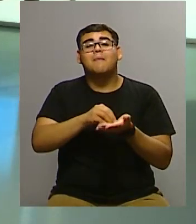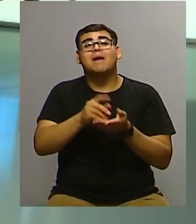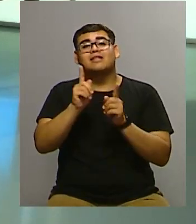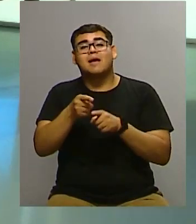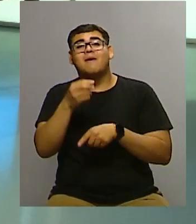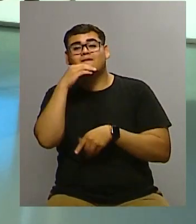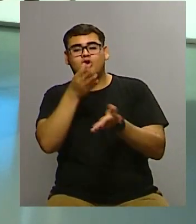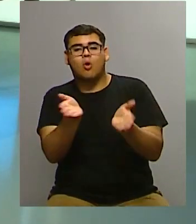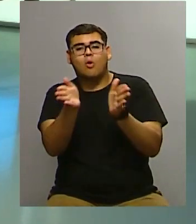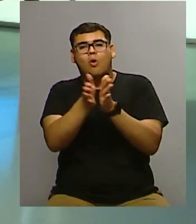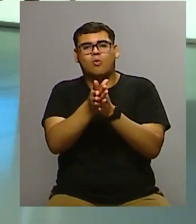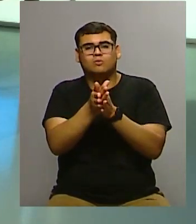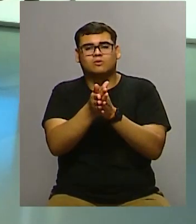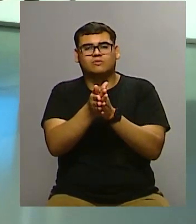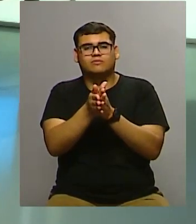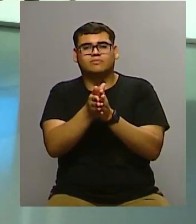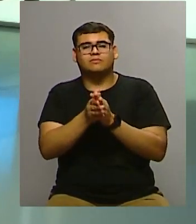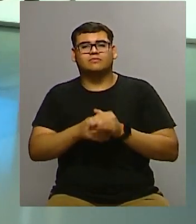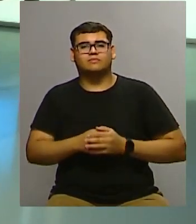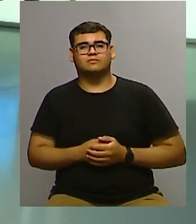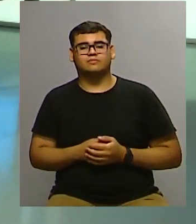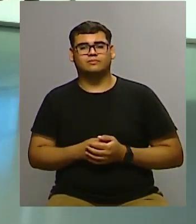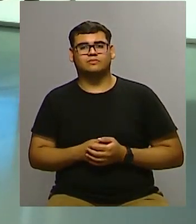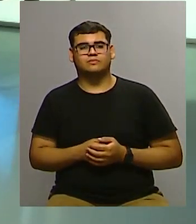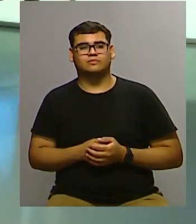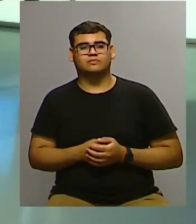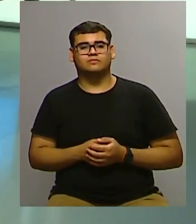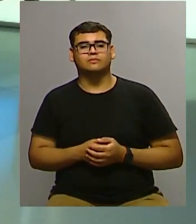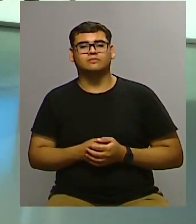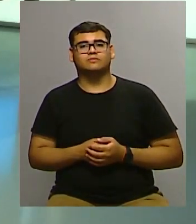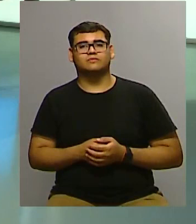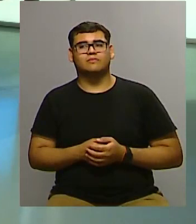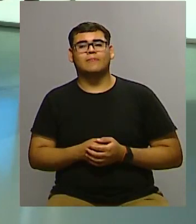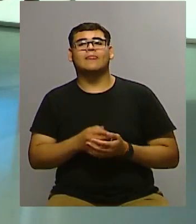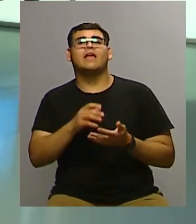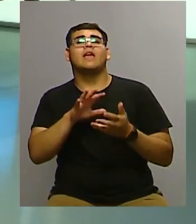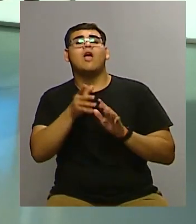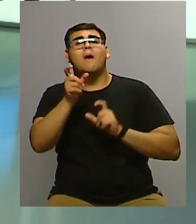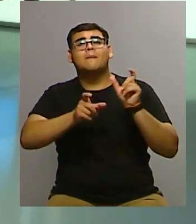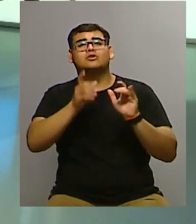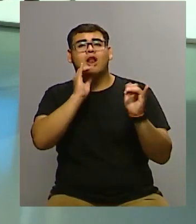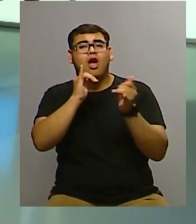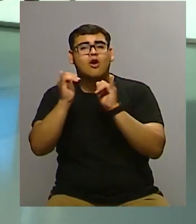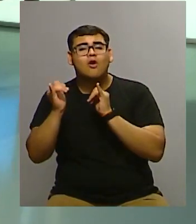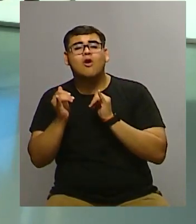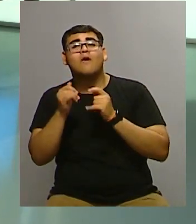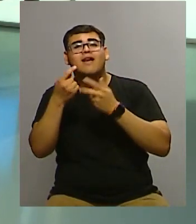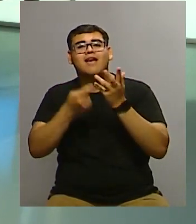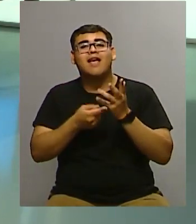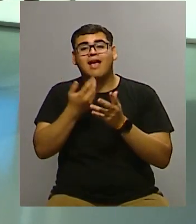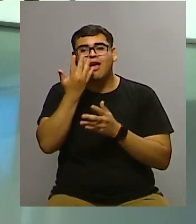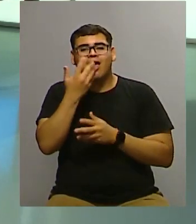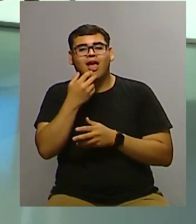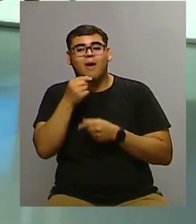eso hace el acercamiento del vino a los jóvenes y a las nuevas tendencias de